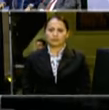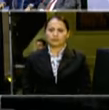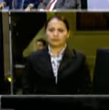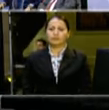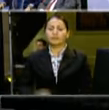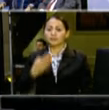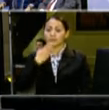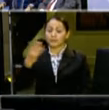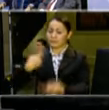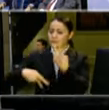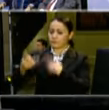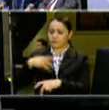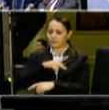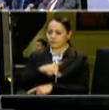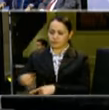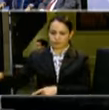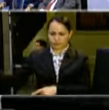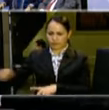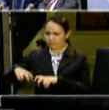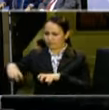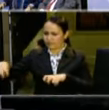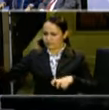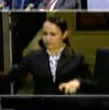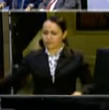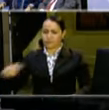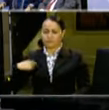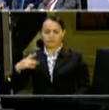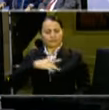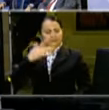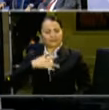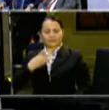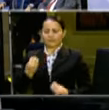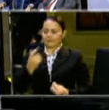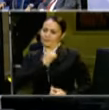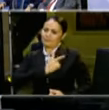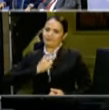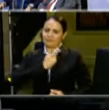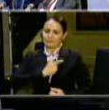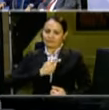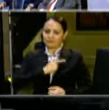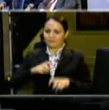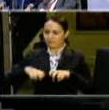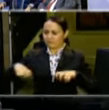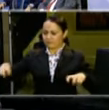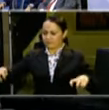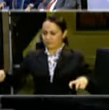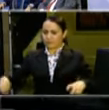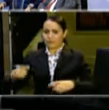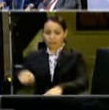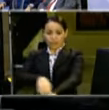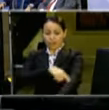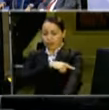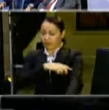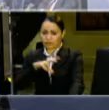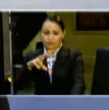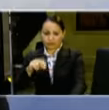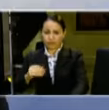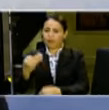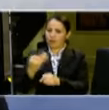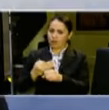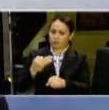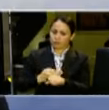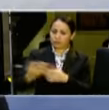Bienvenidos a todos. Como les comentaba, nos da mucho gusto tenerlos aquí Y sin más preámbulo, la intención es que podamos tener